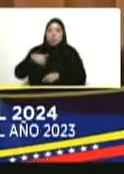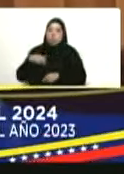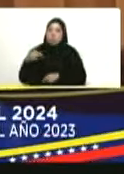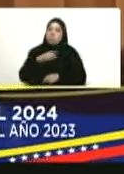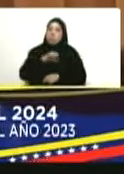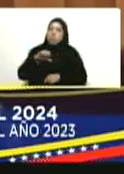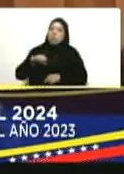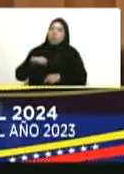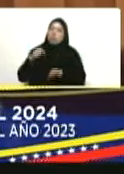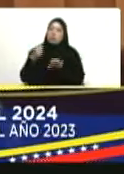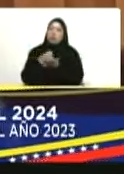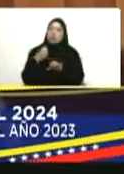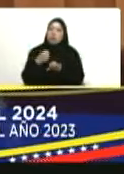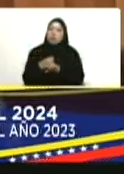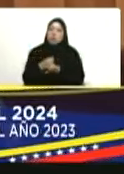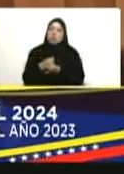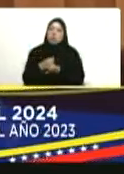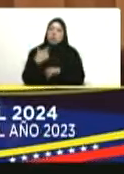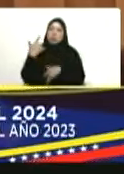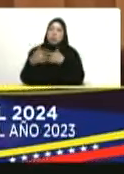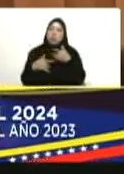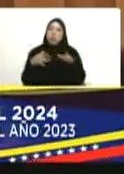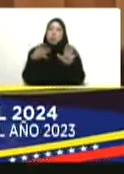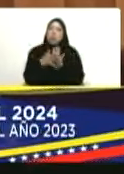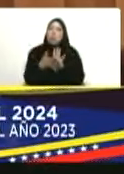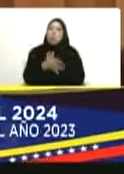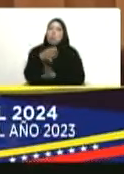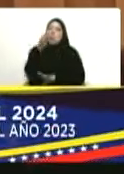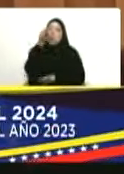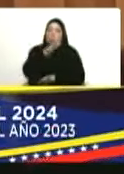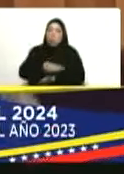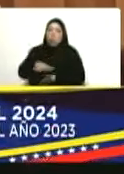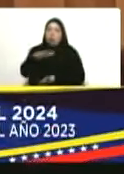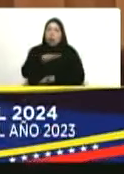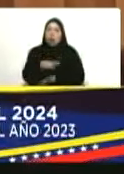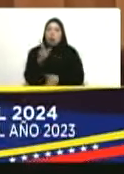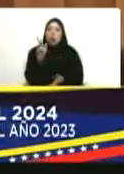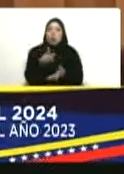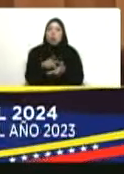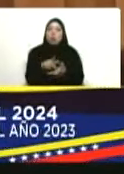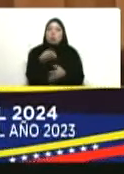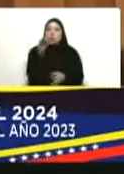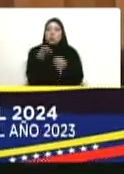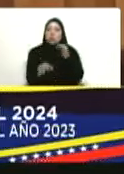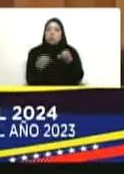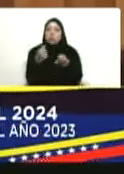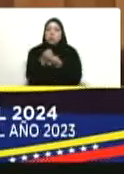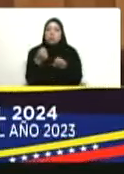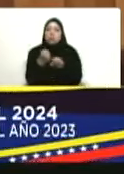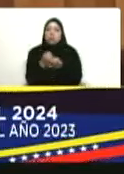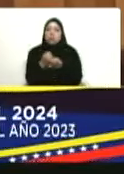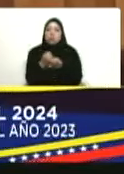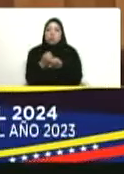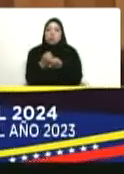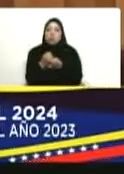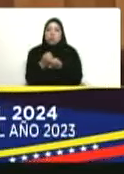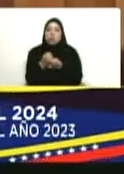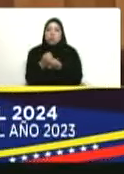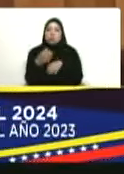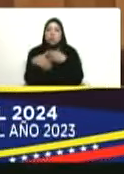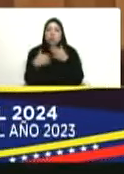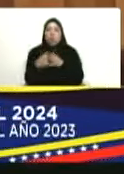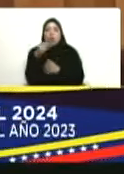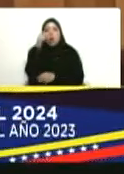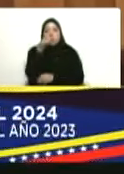somos presionables, ni amenazables, ni chantajeables, afortunadamente, gracias a Dios y a la Virgen y a nuestro